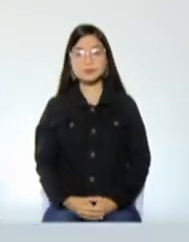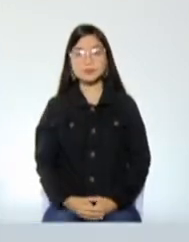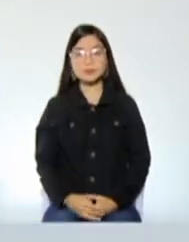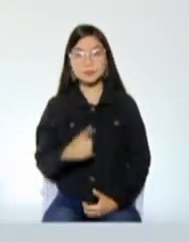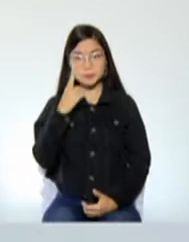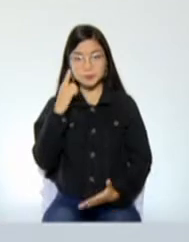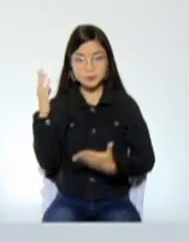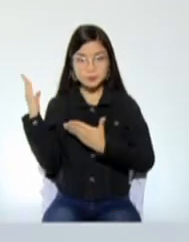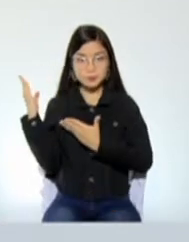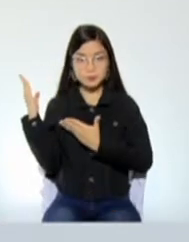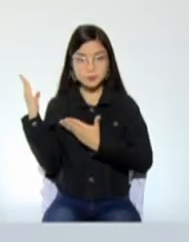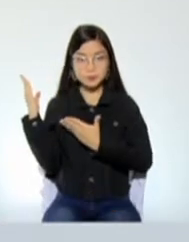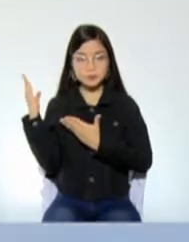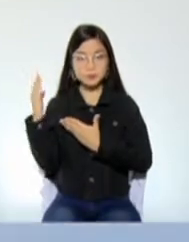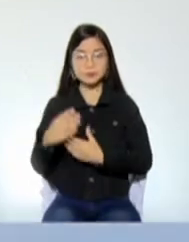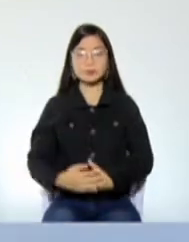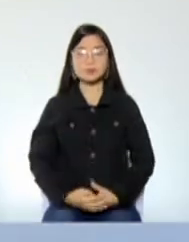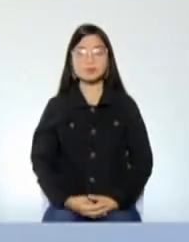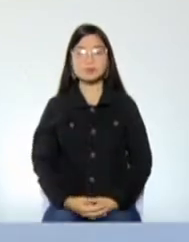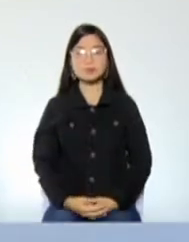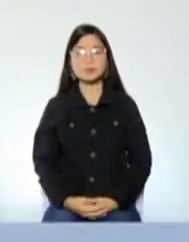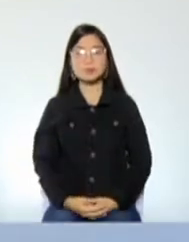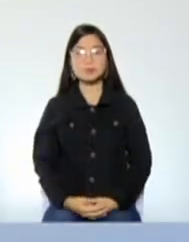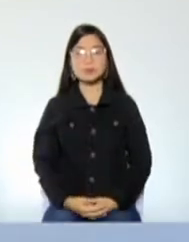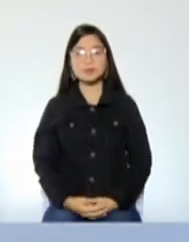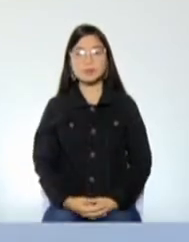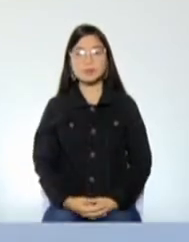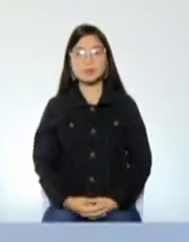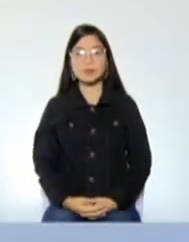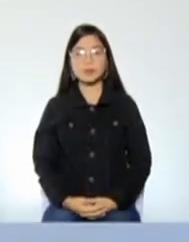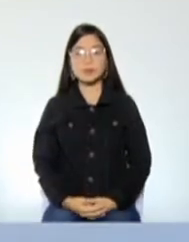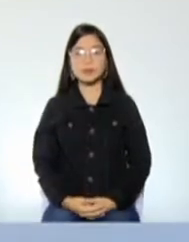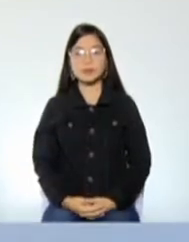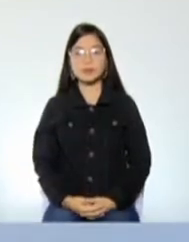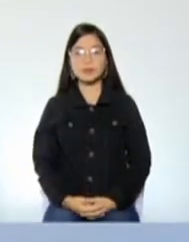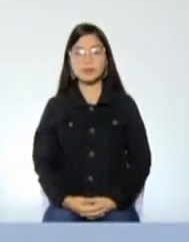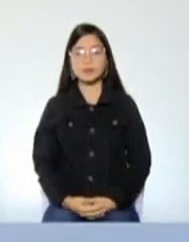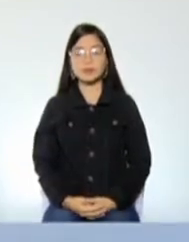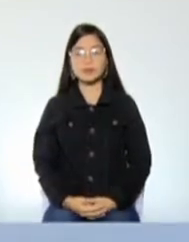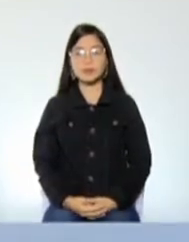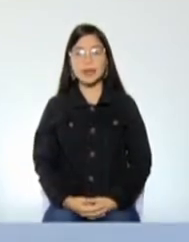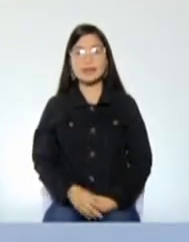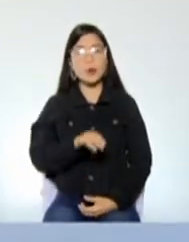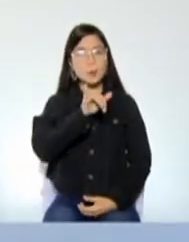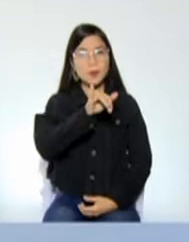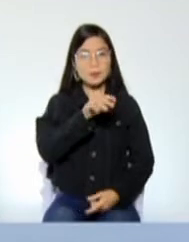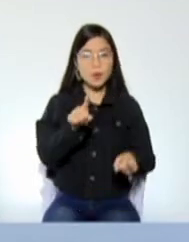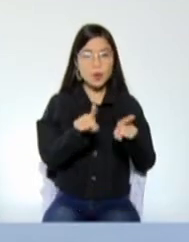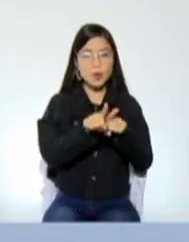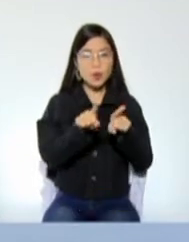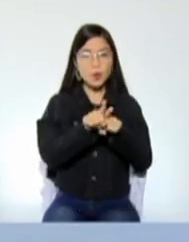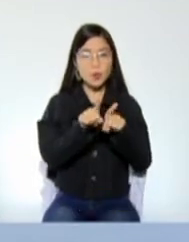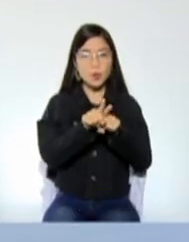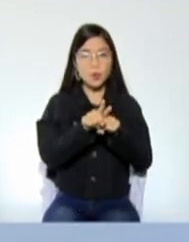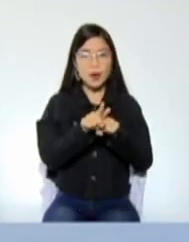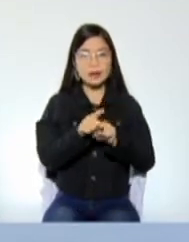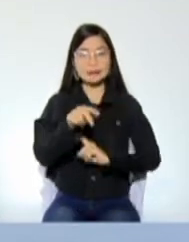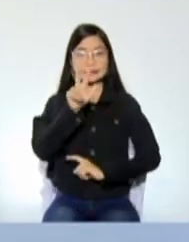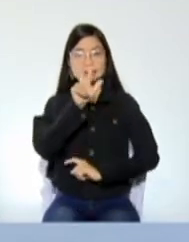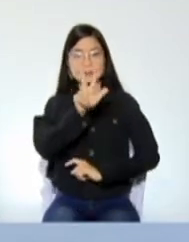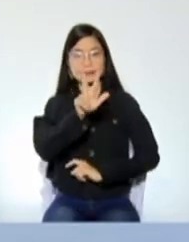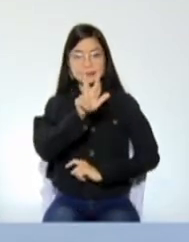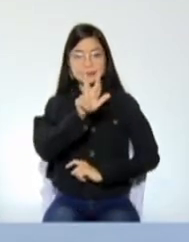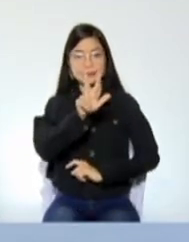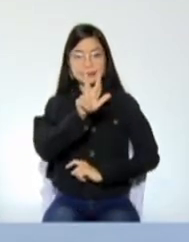tomamos comunes y no comunes con su mayor exponente. Observamos que entre los comunes está el 3,